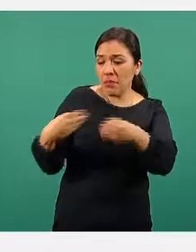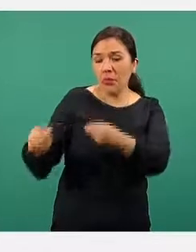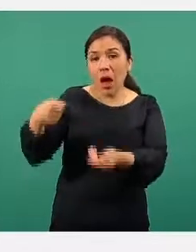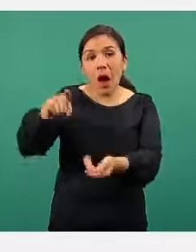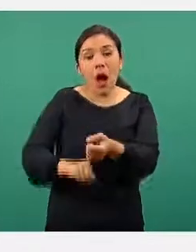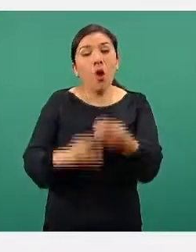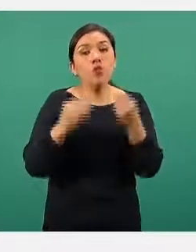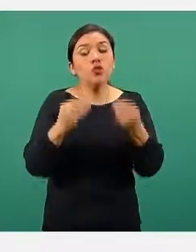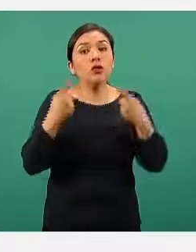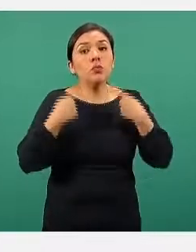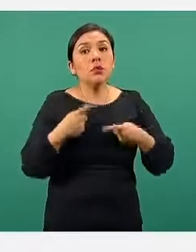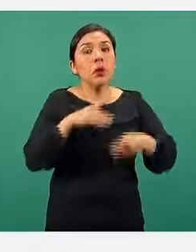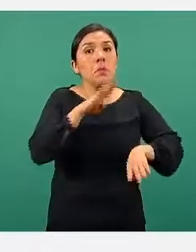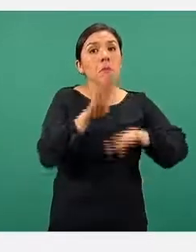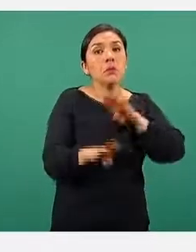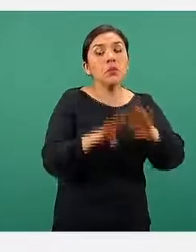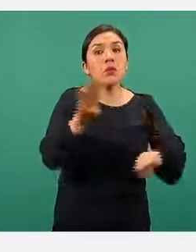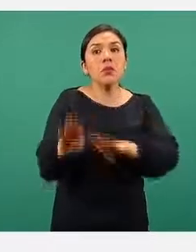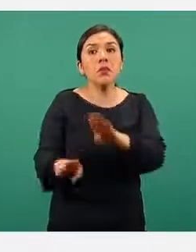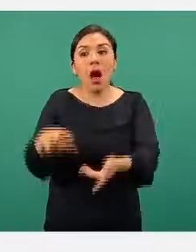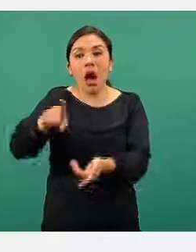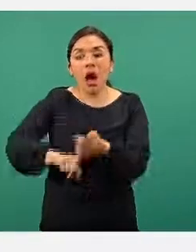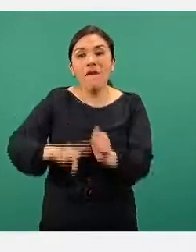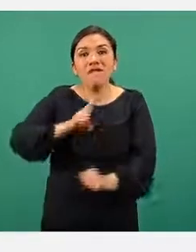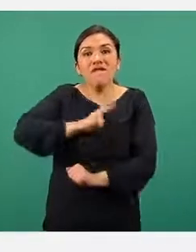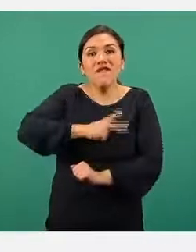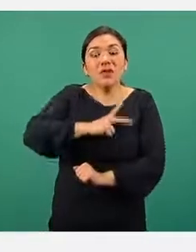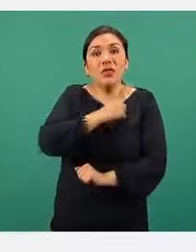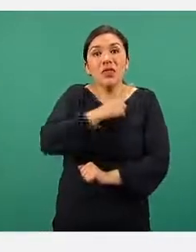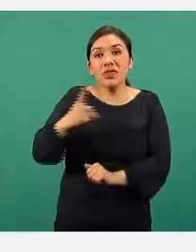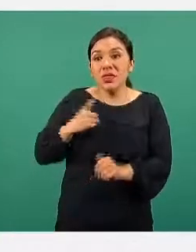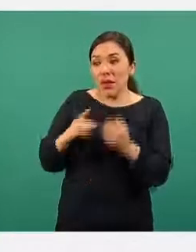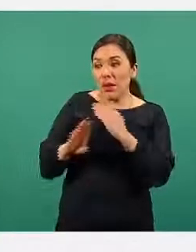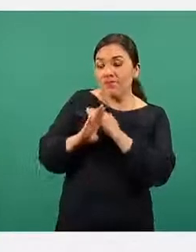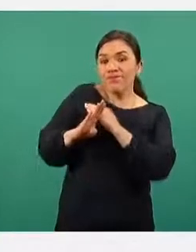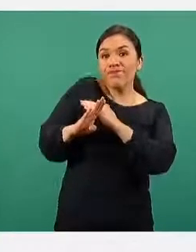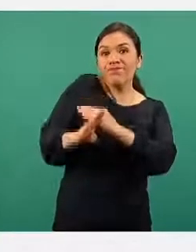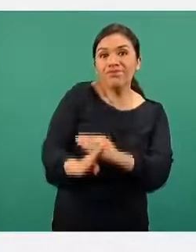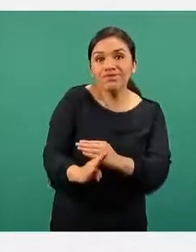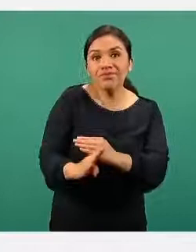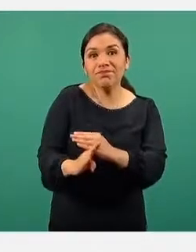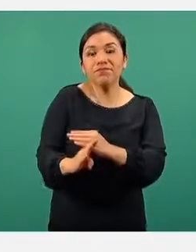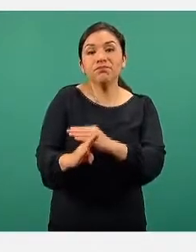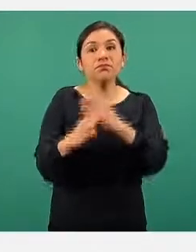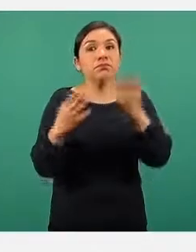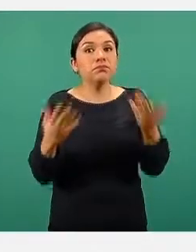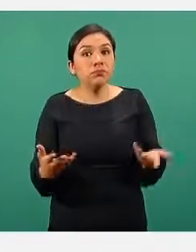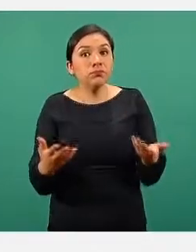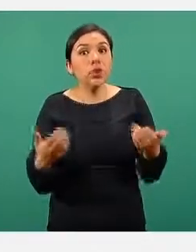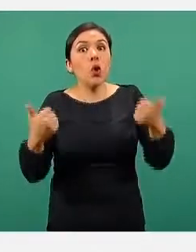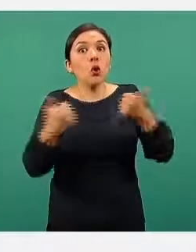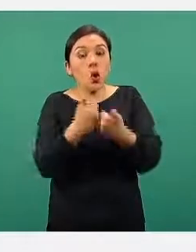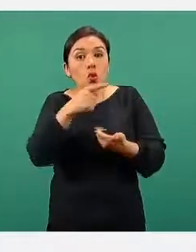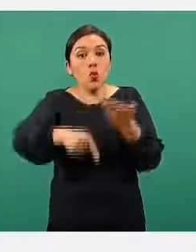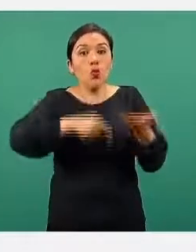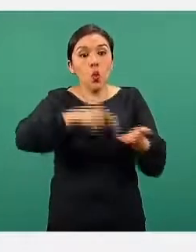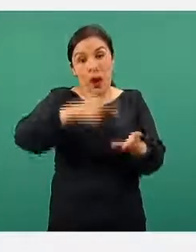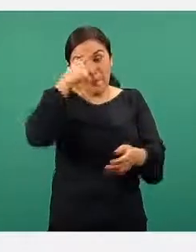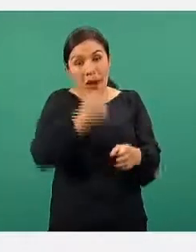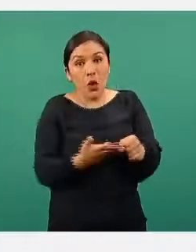mortalidad del virus y que había que enfrentarlos con espacios